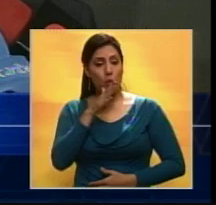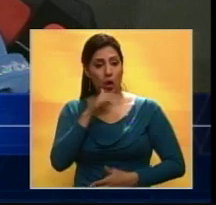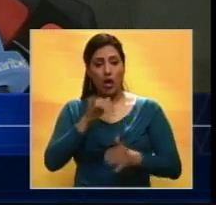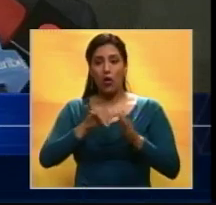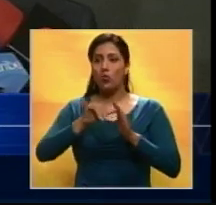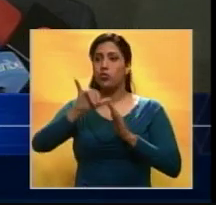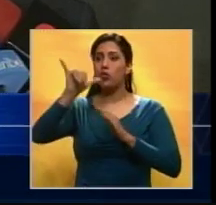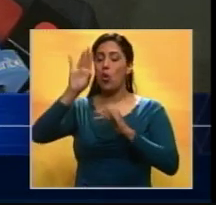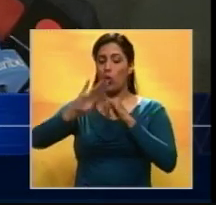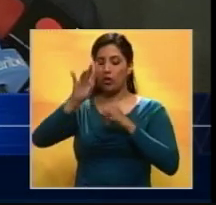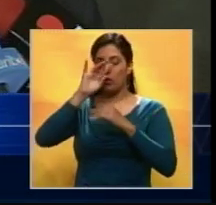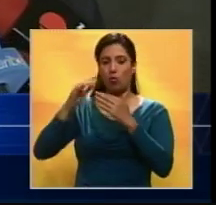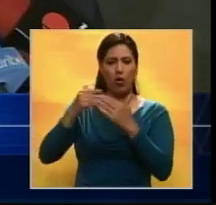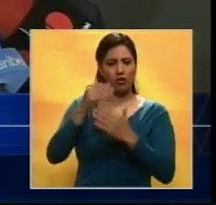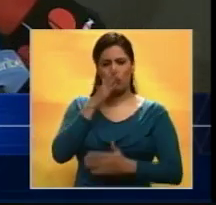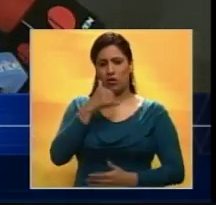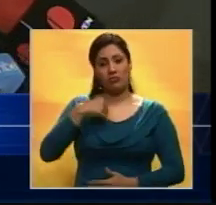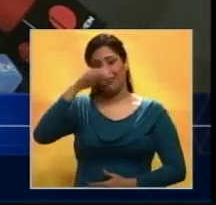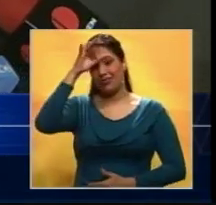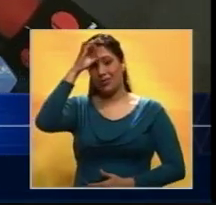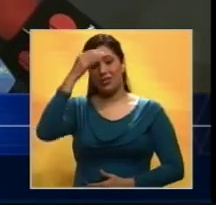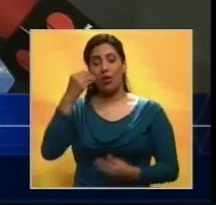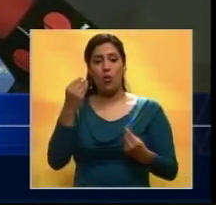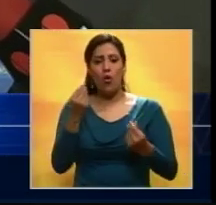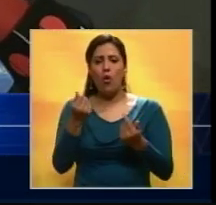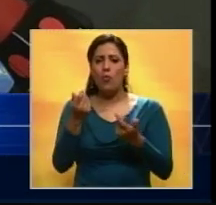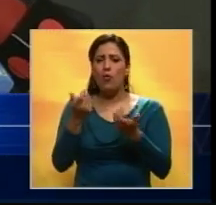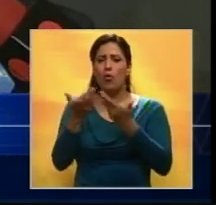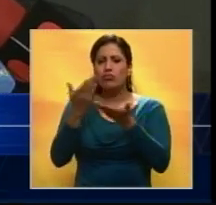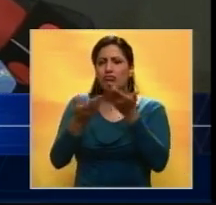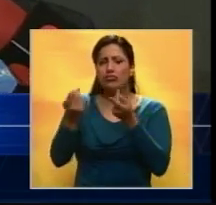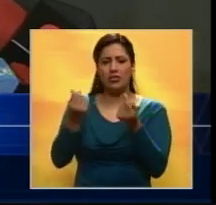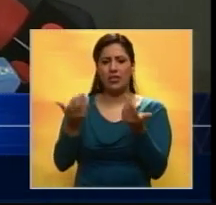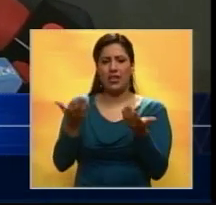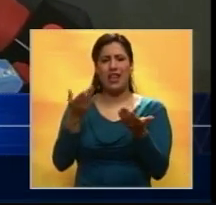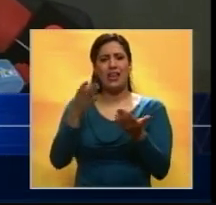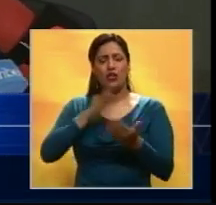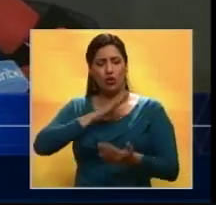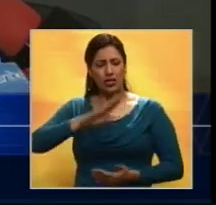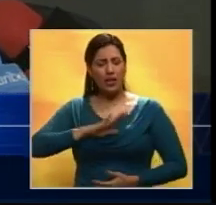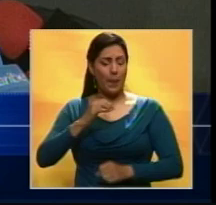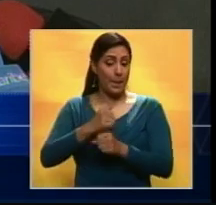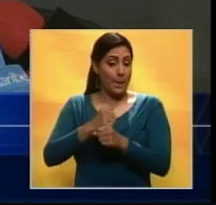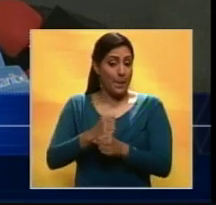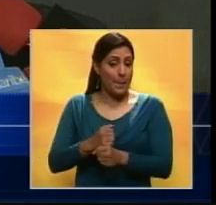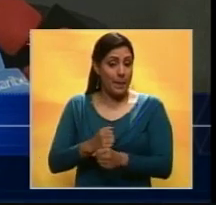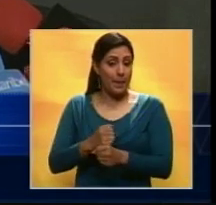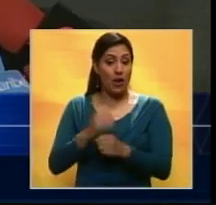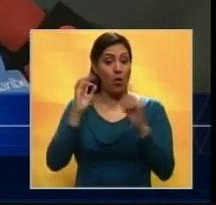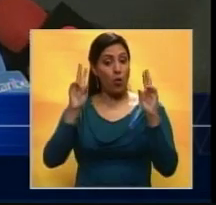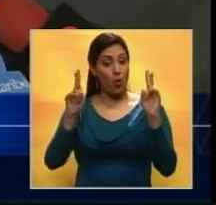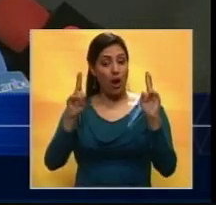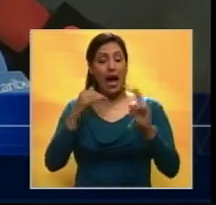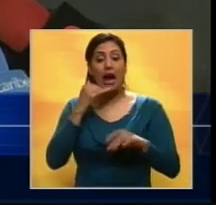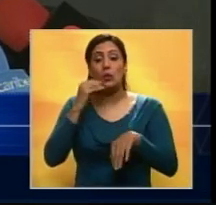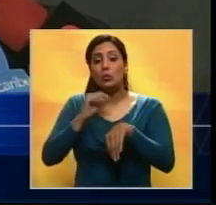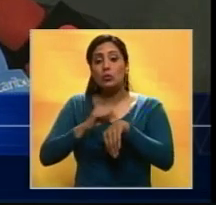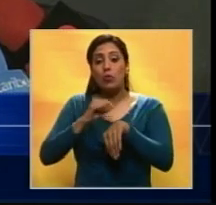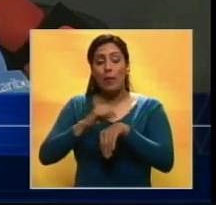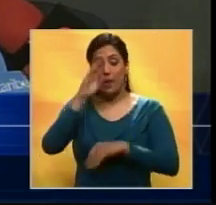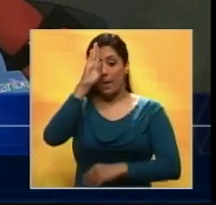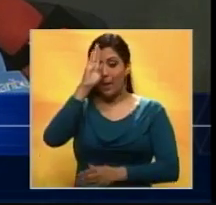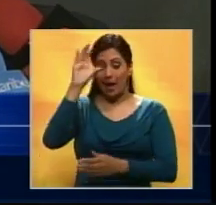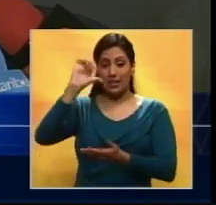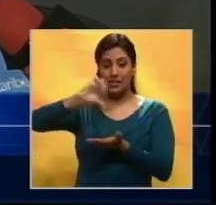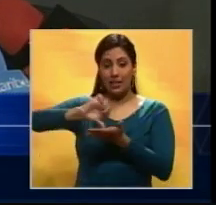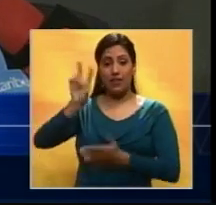en estos últimos años, no sabemos de dónde salen esas cifras, estaríamos esperando que ojalá que en algún momento el Banco